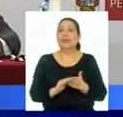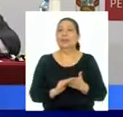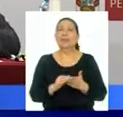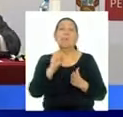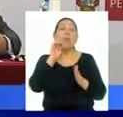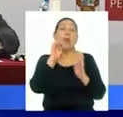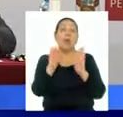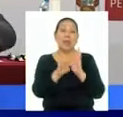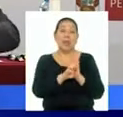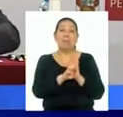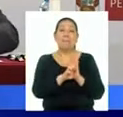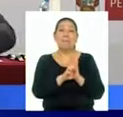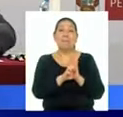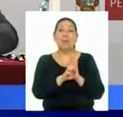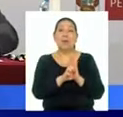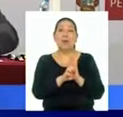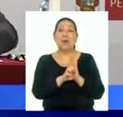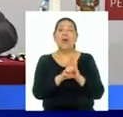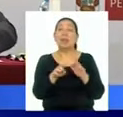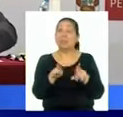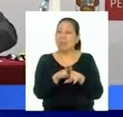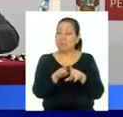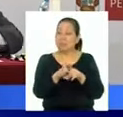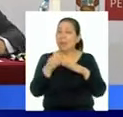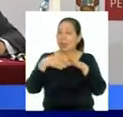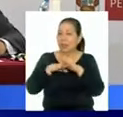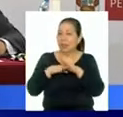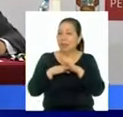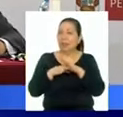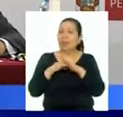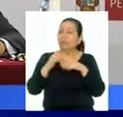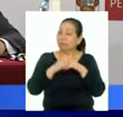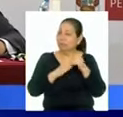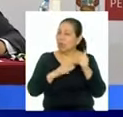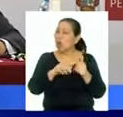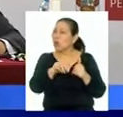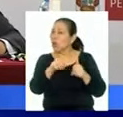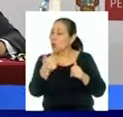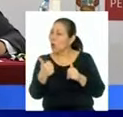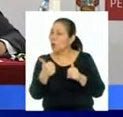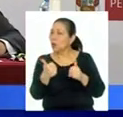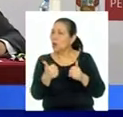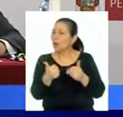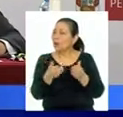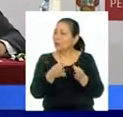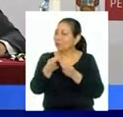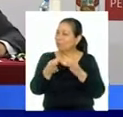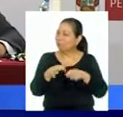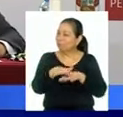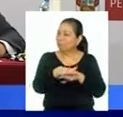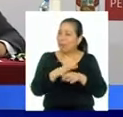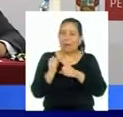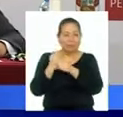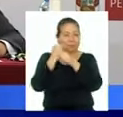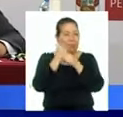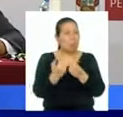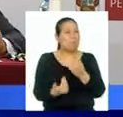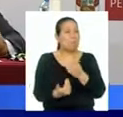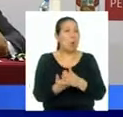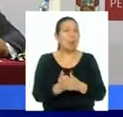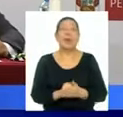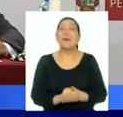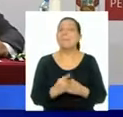por ejemplo, en lo que pasa es que esto también es parte del desarrollo de infraestructura, que es otro eje del plan de fortalecimiento y